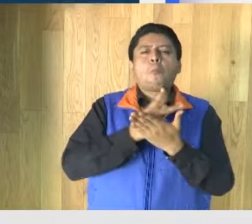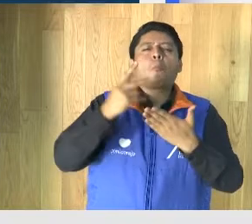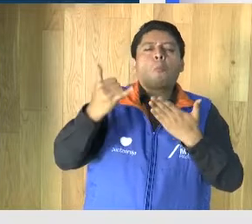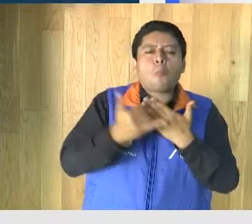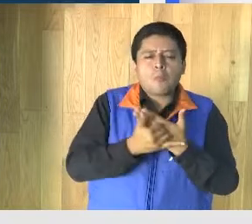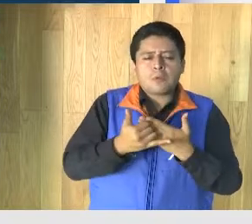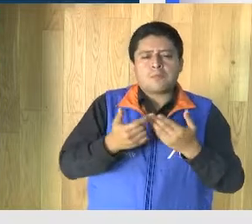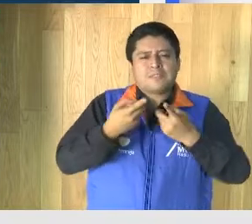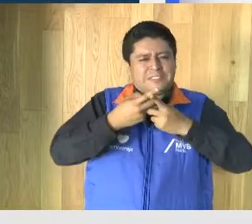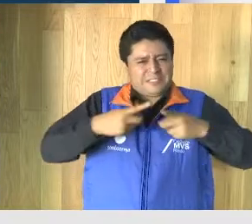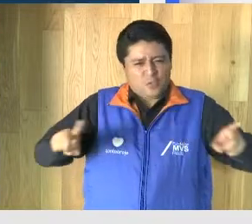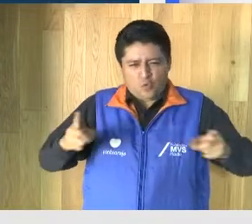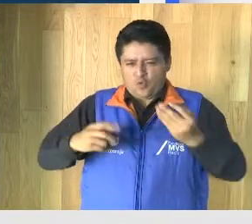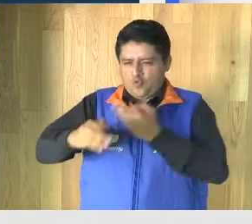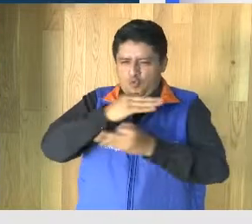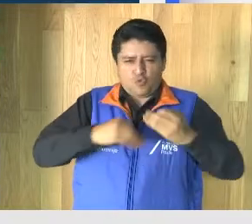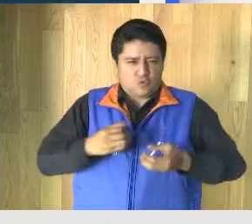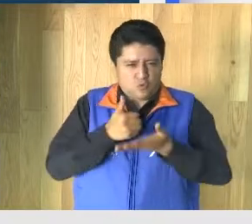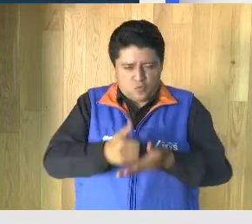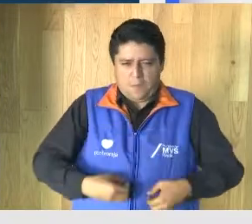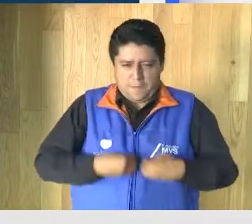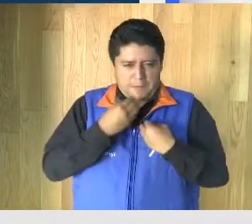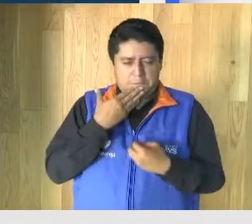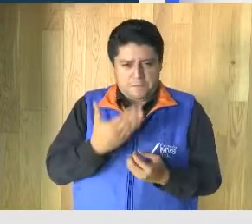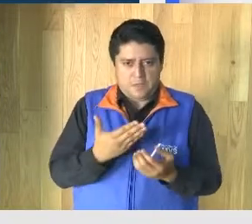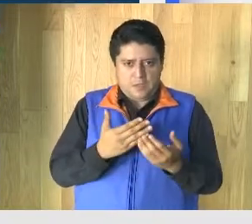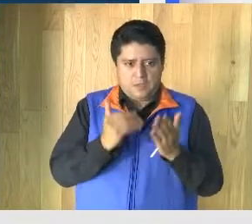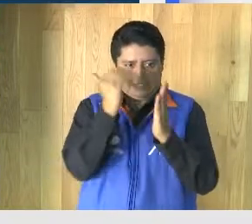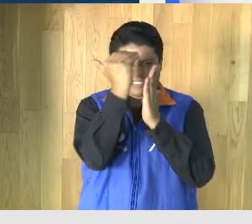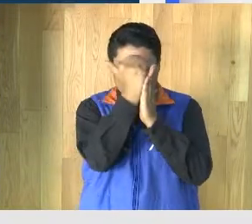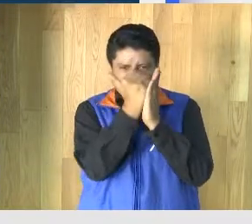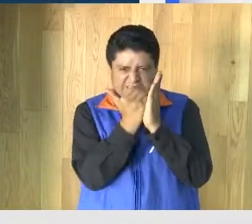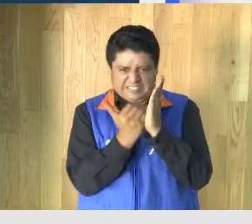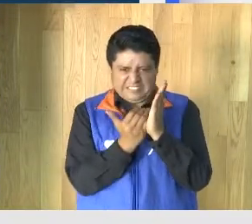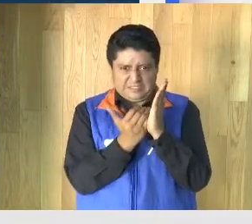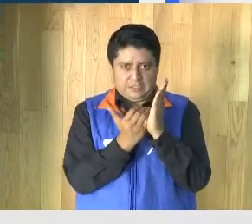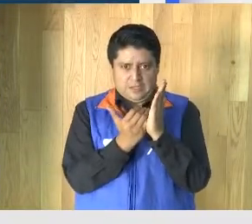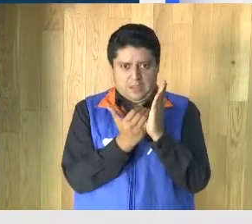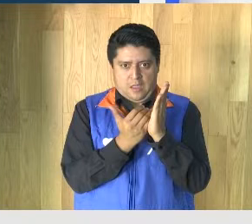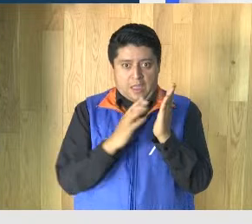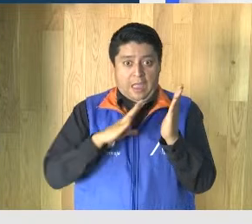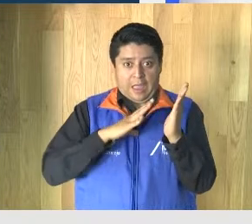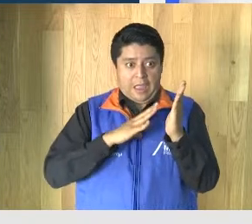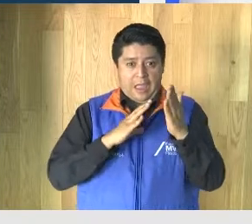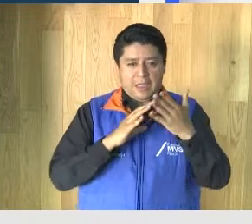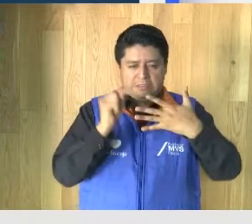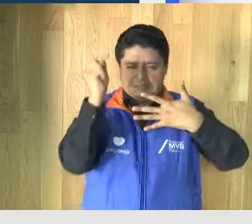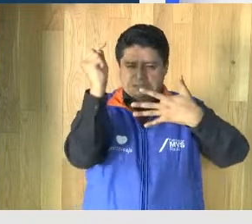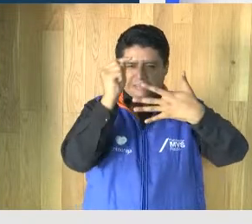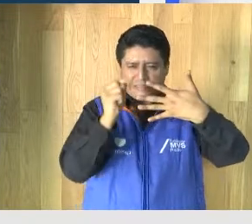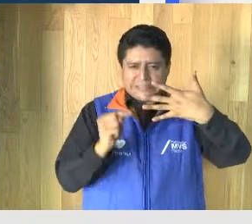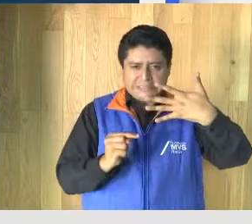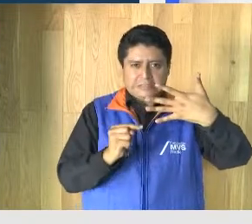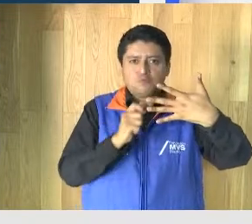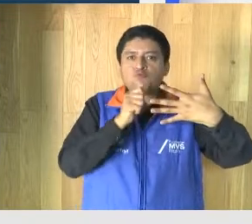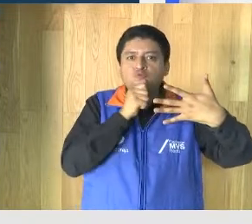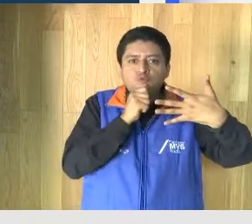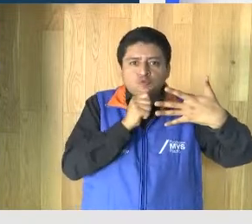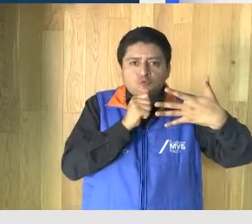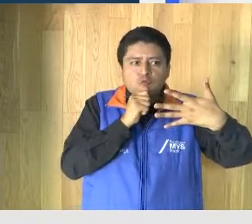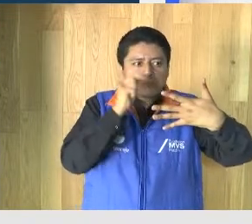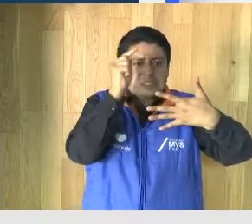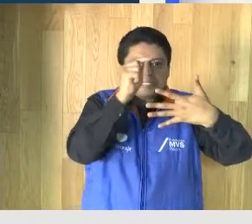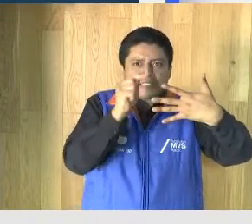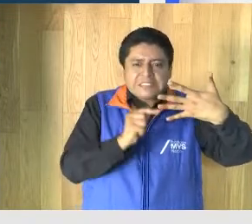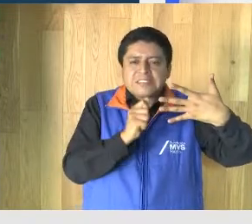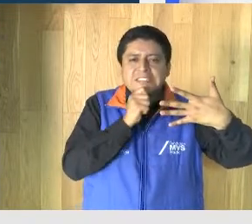los riesgos más urgentes que tenemos según el World Economic Forum, ¿no? Por lo tanto, desde luego algo no estamos haciendo bien, ¿no?